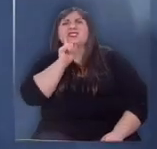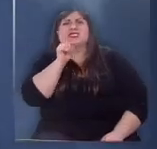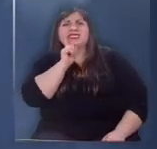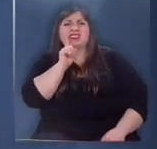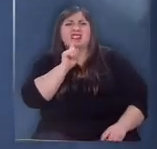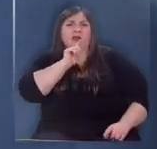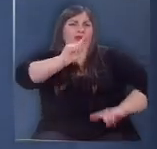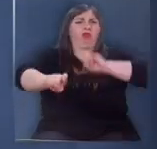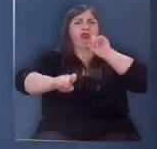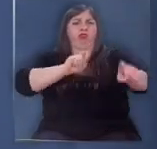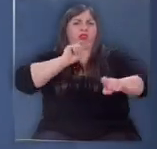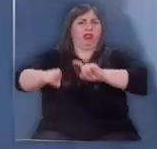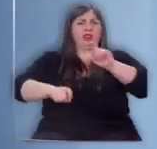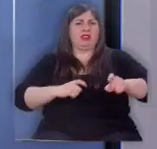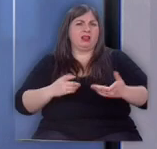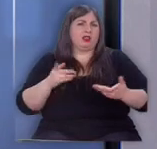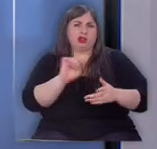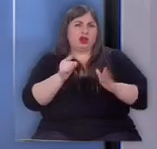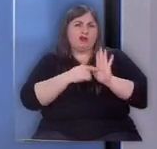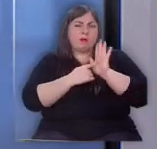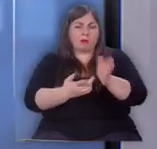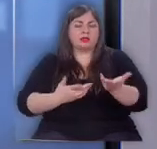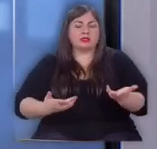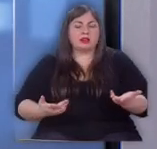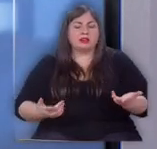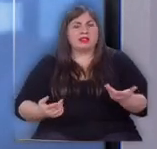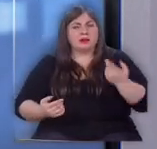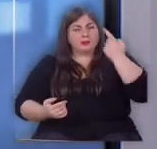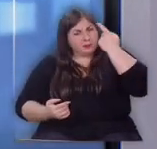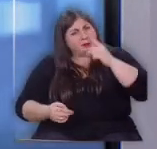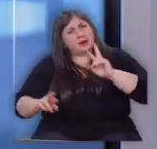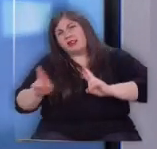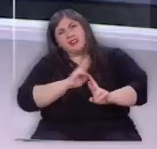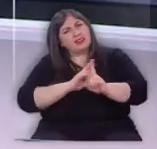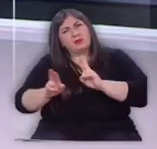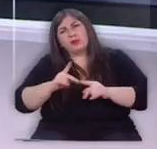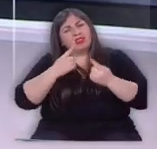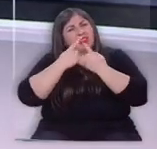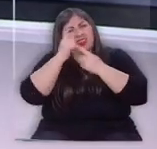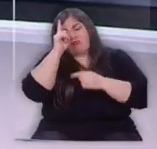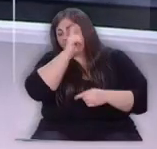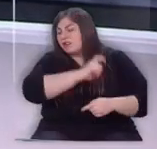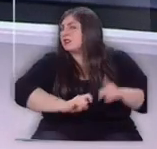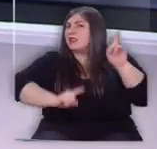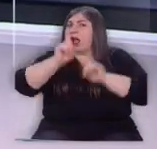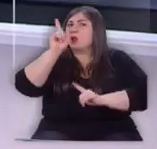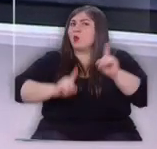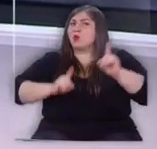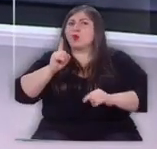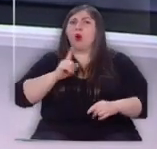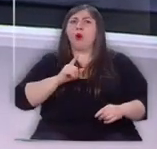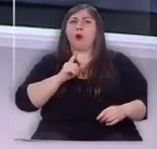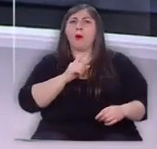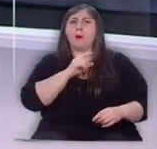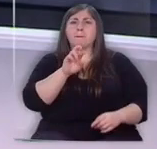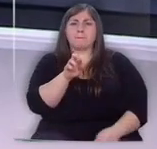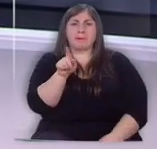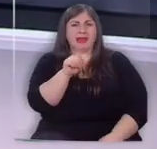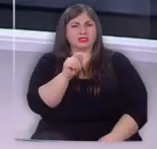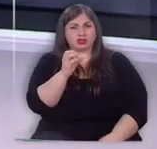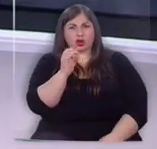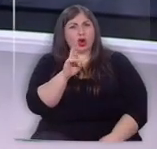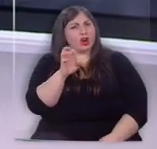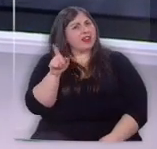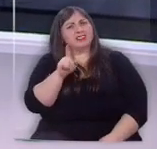de descalificaciones, pero digamos, ha sido una relación muy difícil entre la comuna y algunos de estos pastores que no son de la comuna, pero